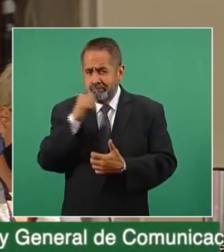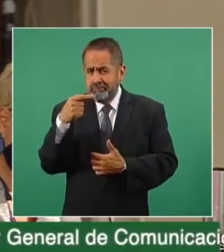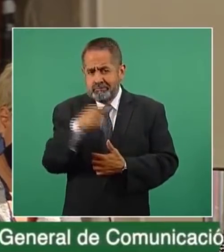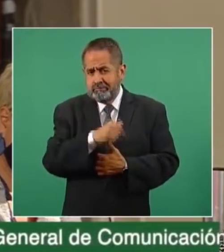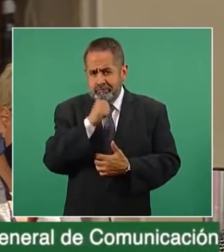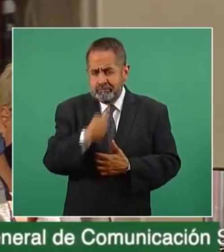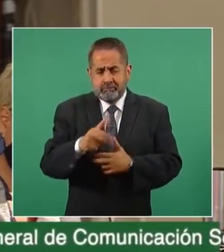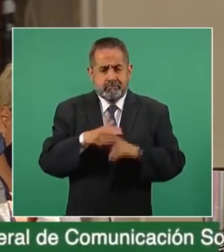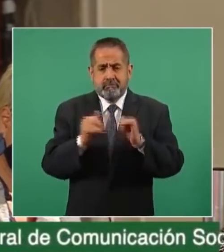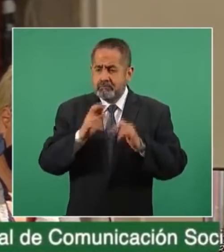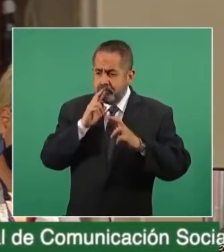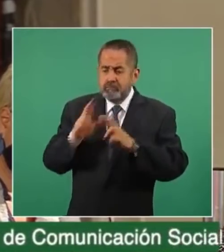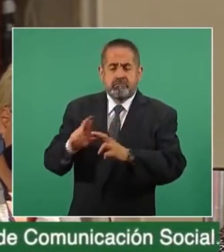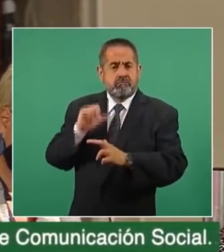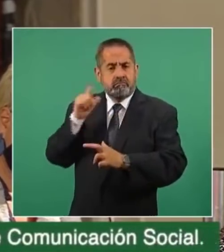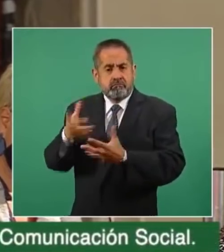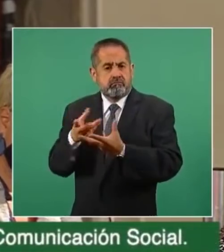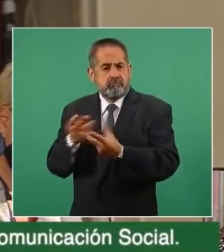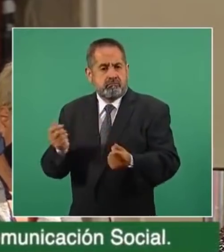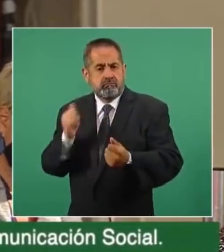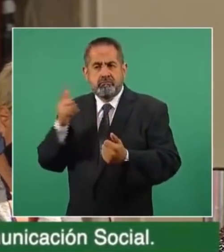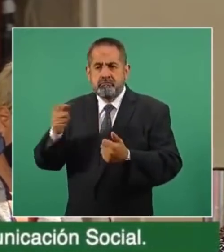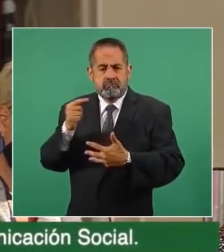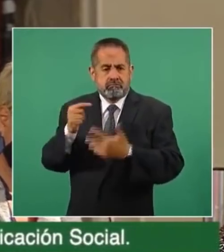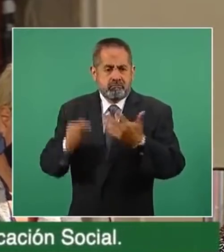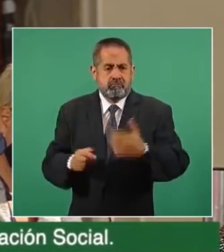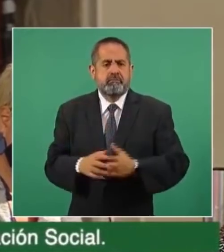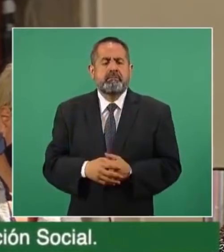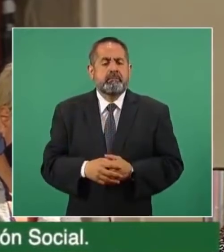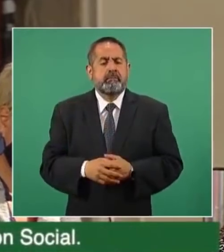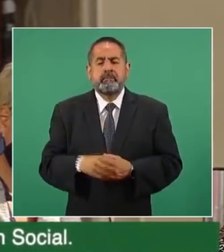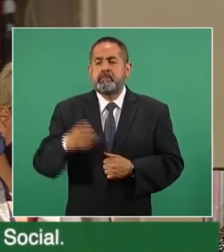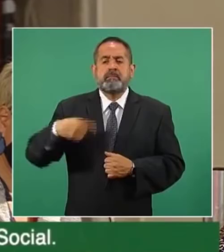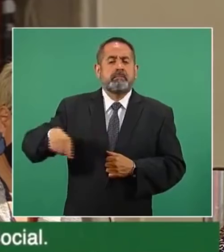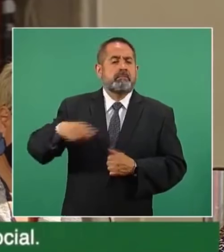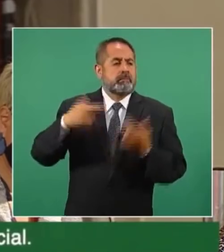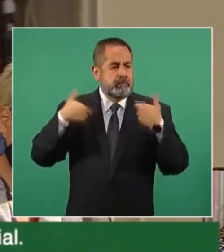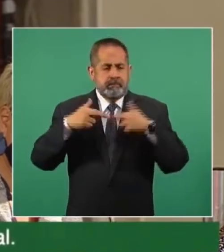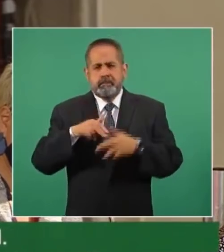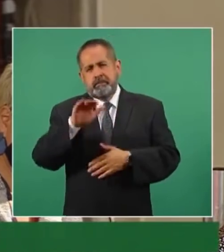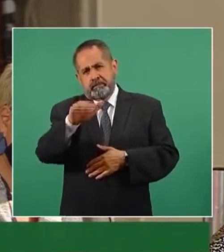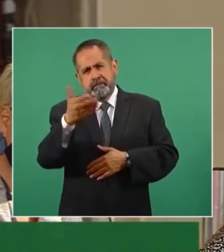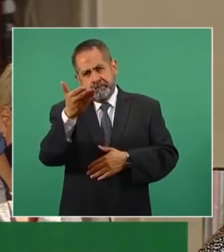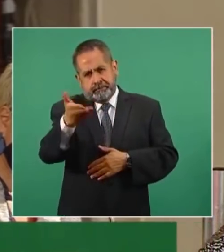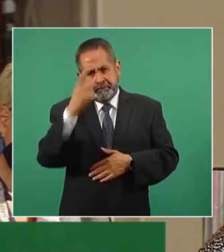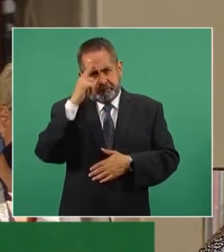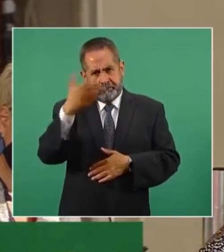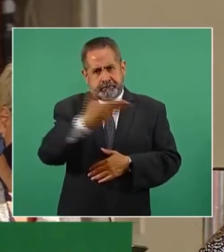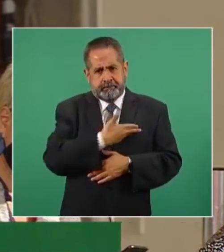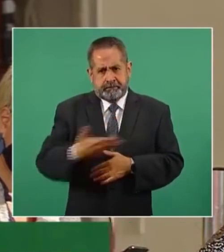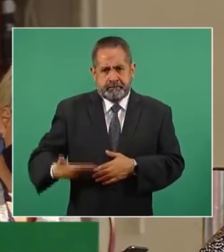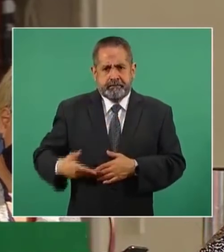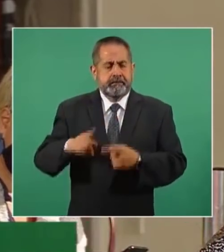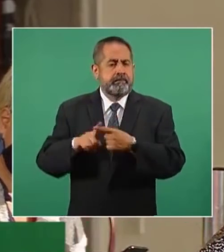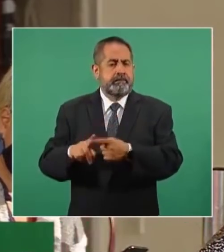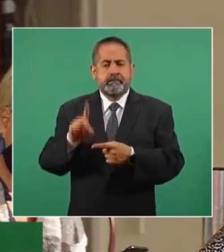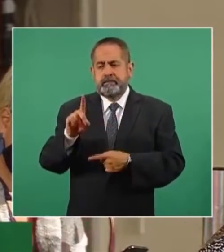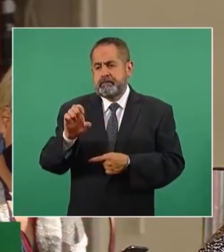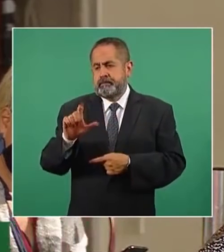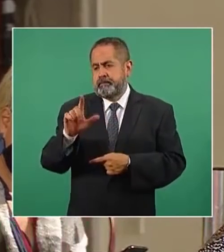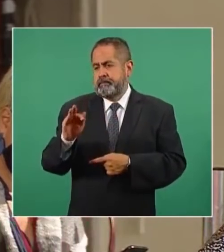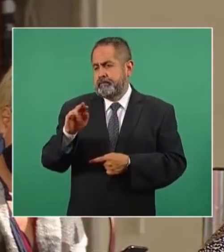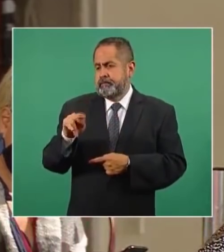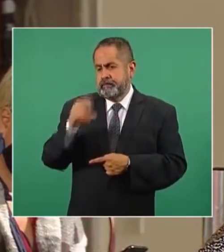de resolver o dar seguimiento a estas situaciones los docentes piden la intervención de usted y de la maestra del final gómez para